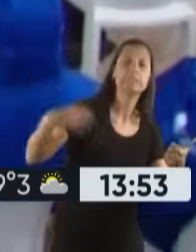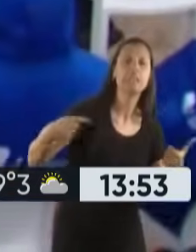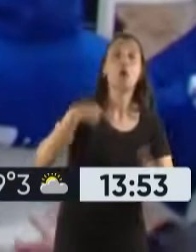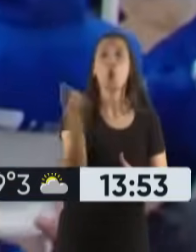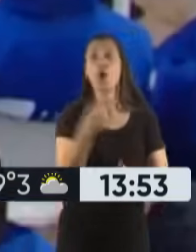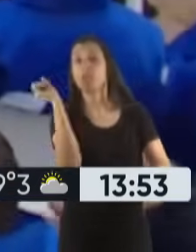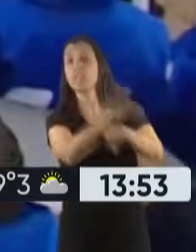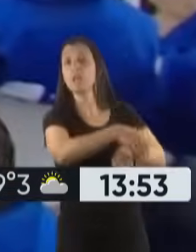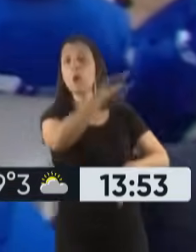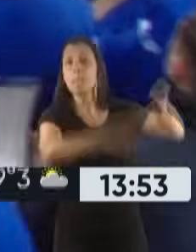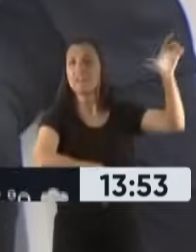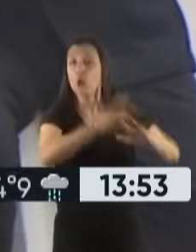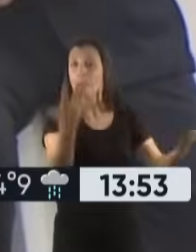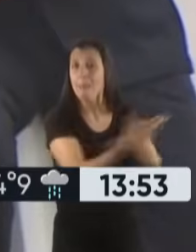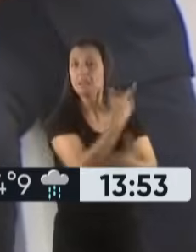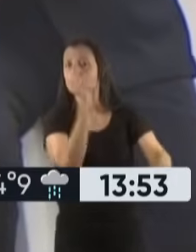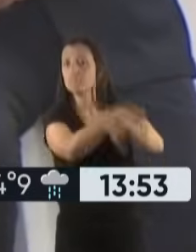necesitaban.